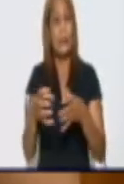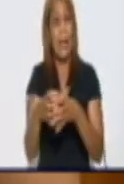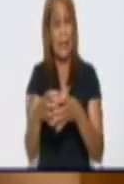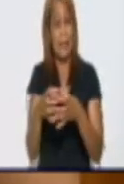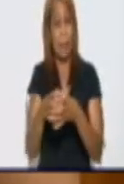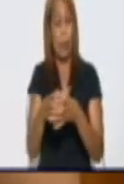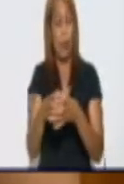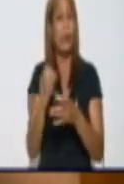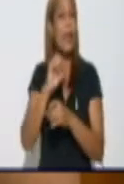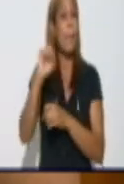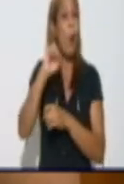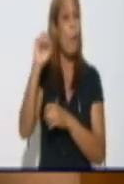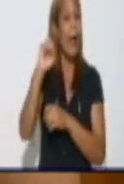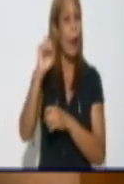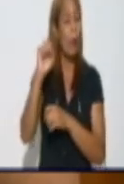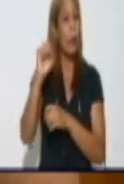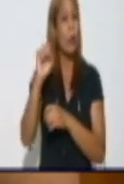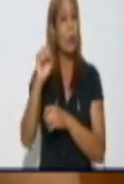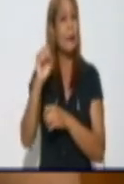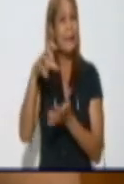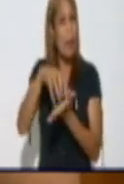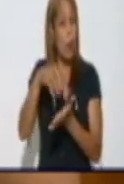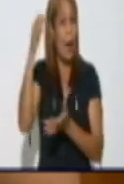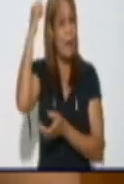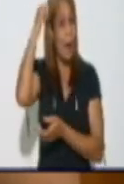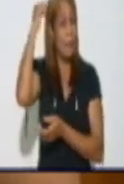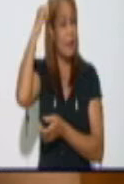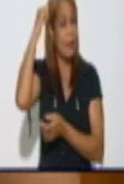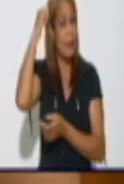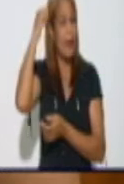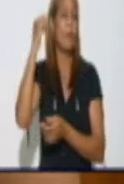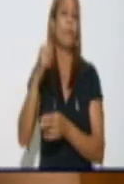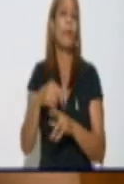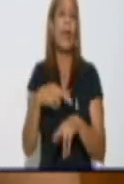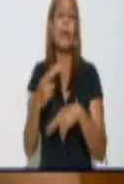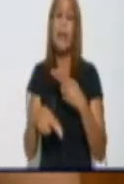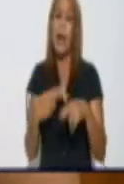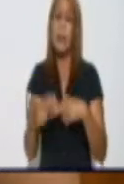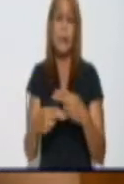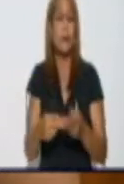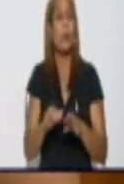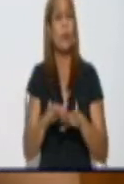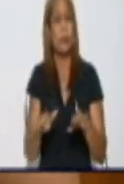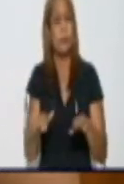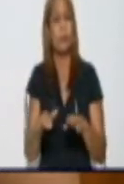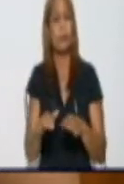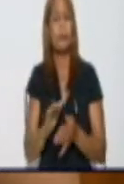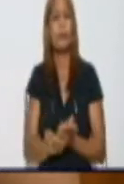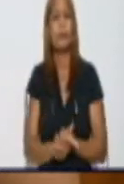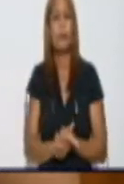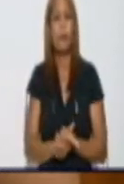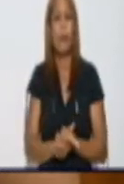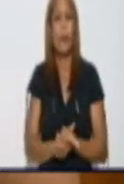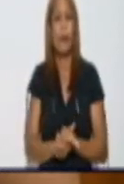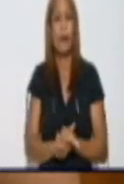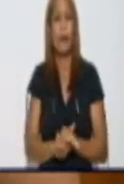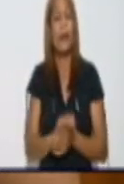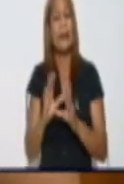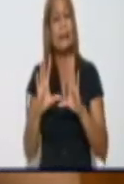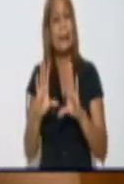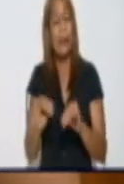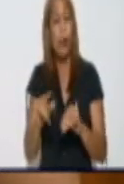Pedrera, eso afecta parcialmente a lo que es la comunidad de La Pedrera. ¿Por qué digo parcialmente? Porque este es un